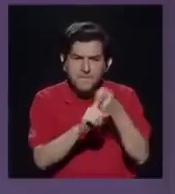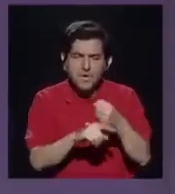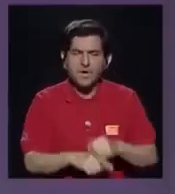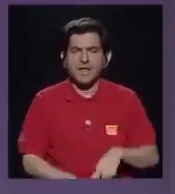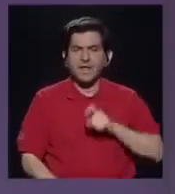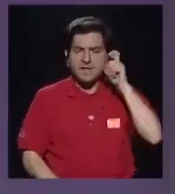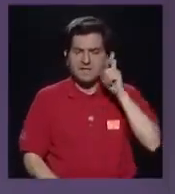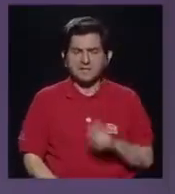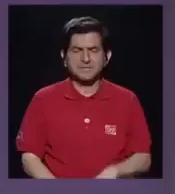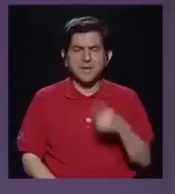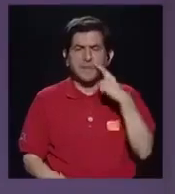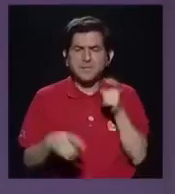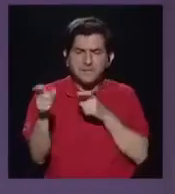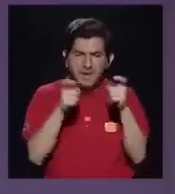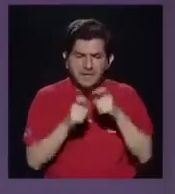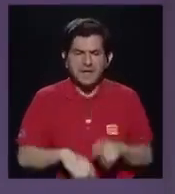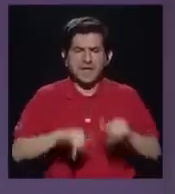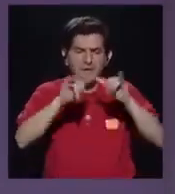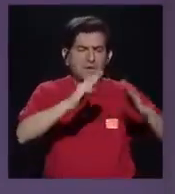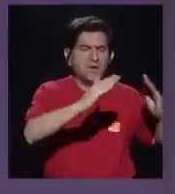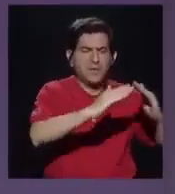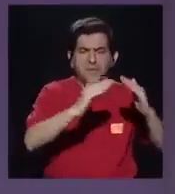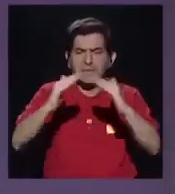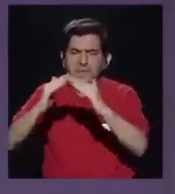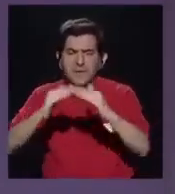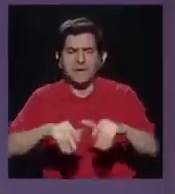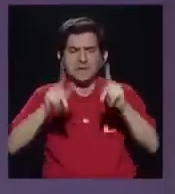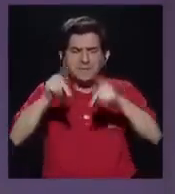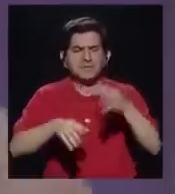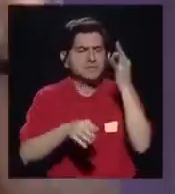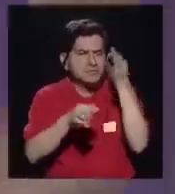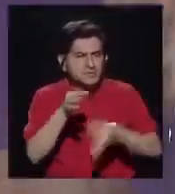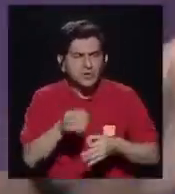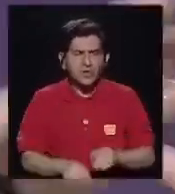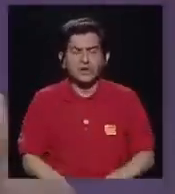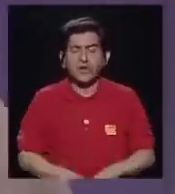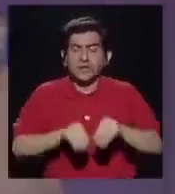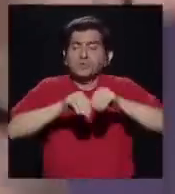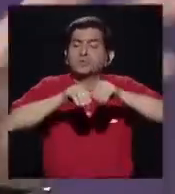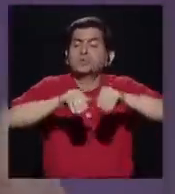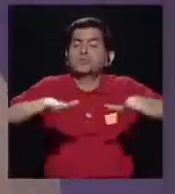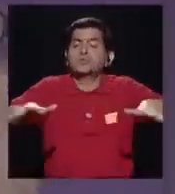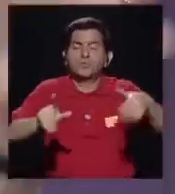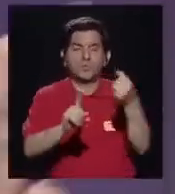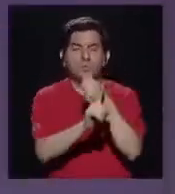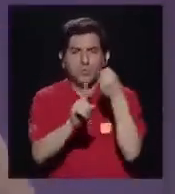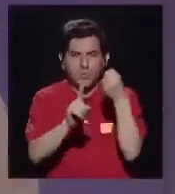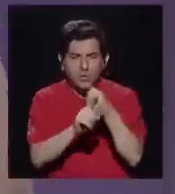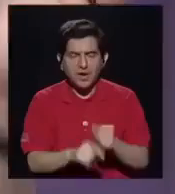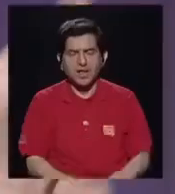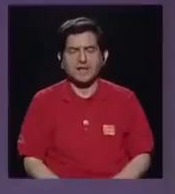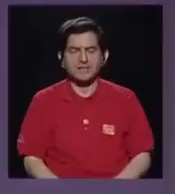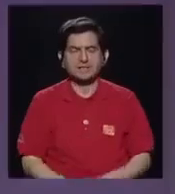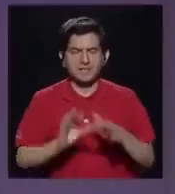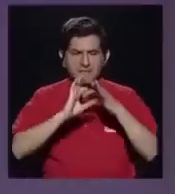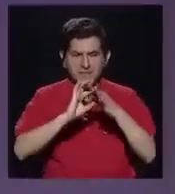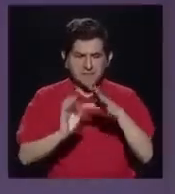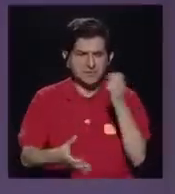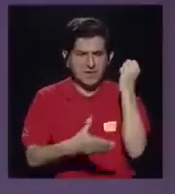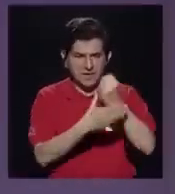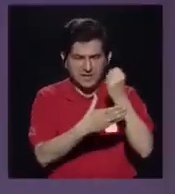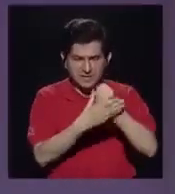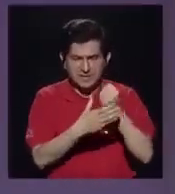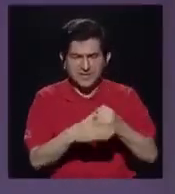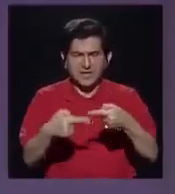género del patriarcado que habita en los hogares de la gente simple se expande la violencia sexual y feminicida